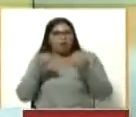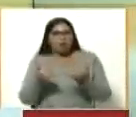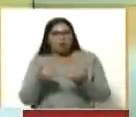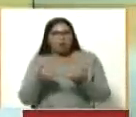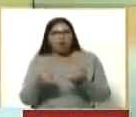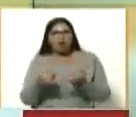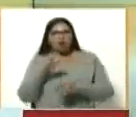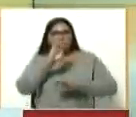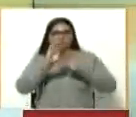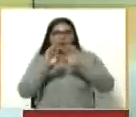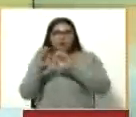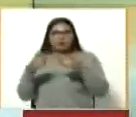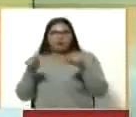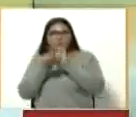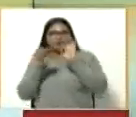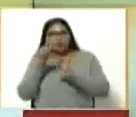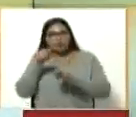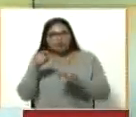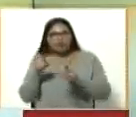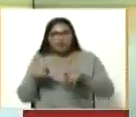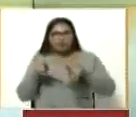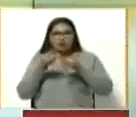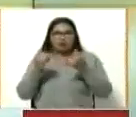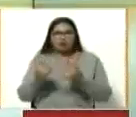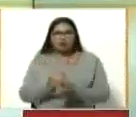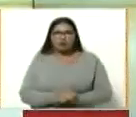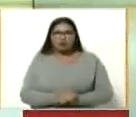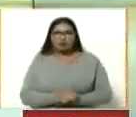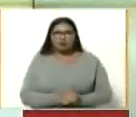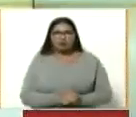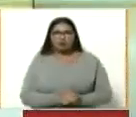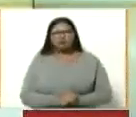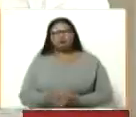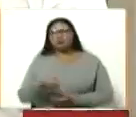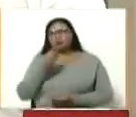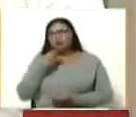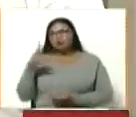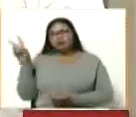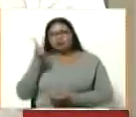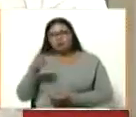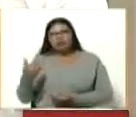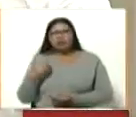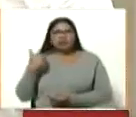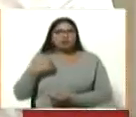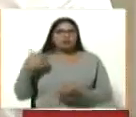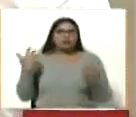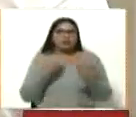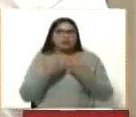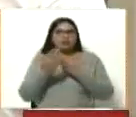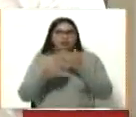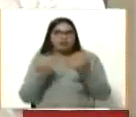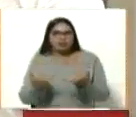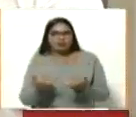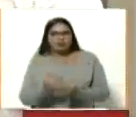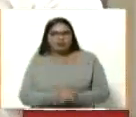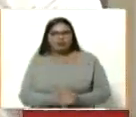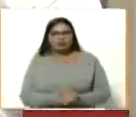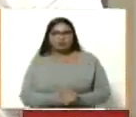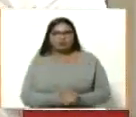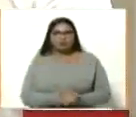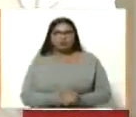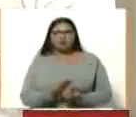se le califique en este estatus, en este momento? Claro, Venezuela sufre una guerra híbrida,